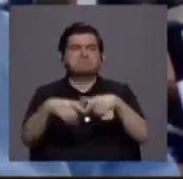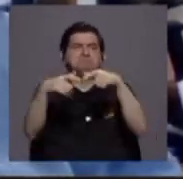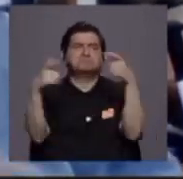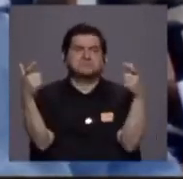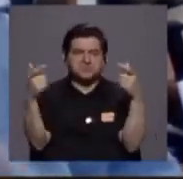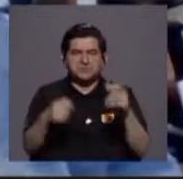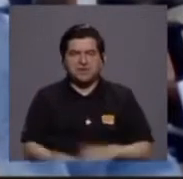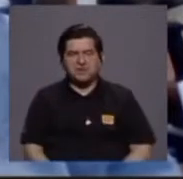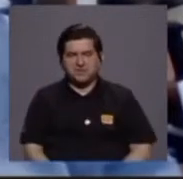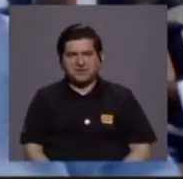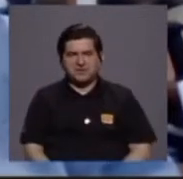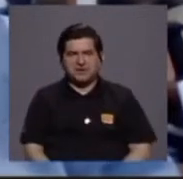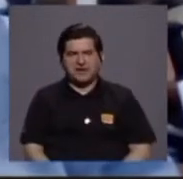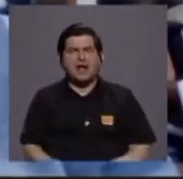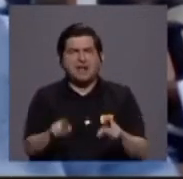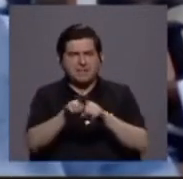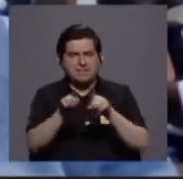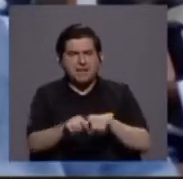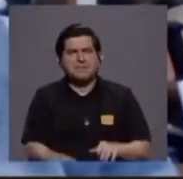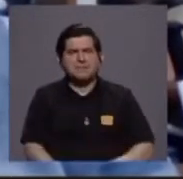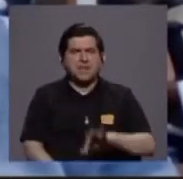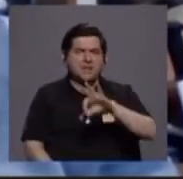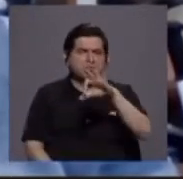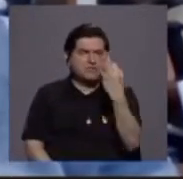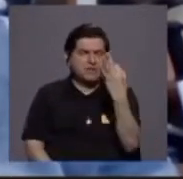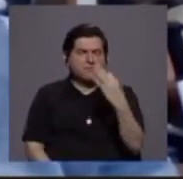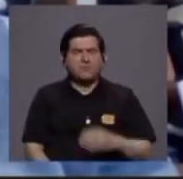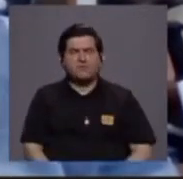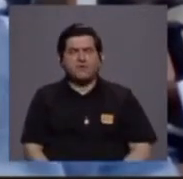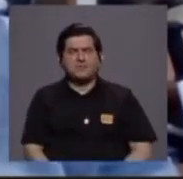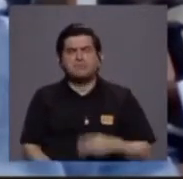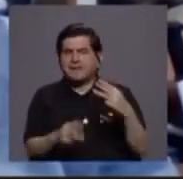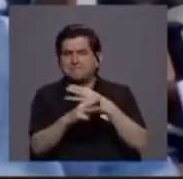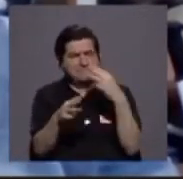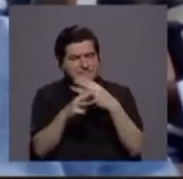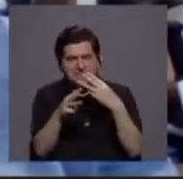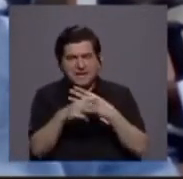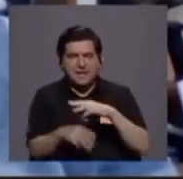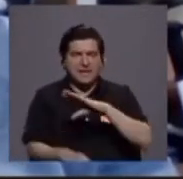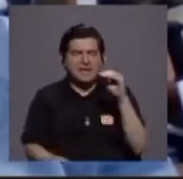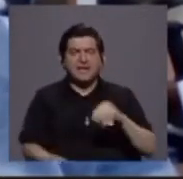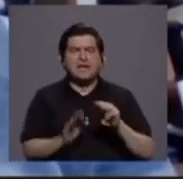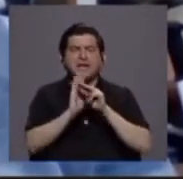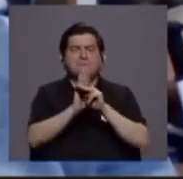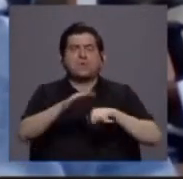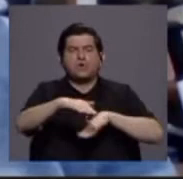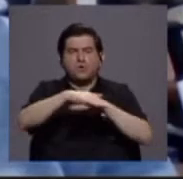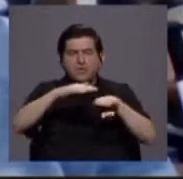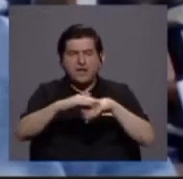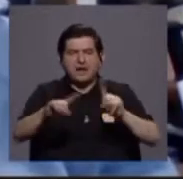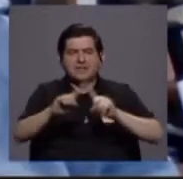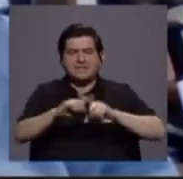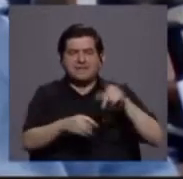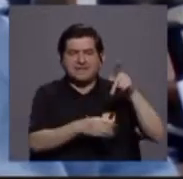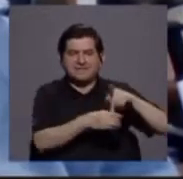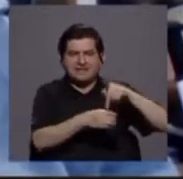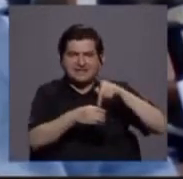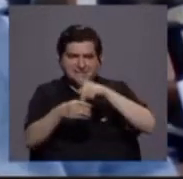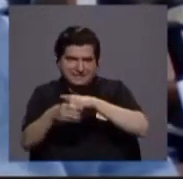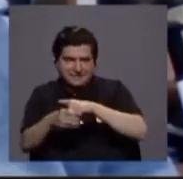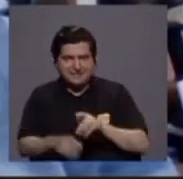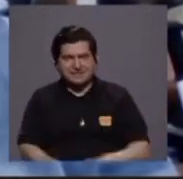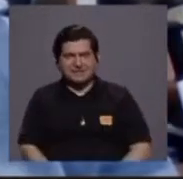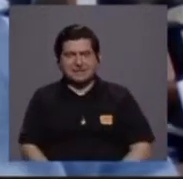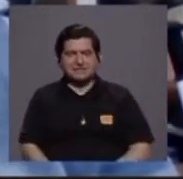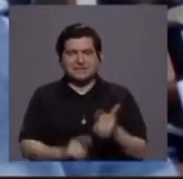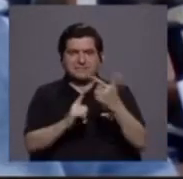mayoritariamente son computacionales, aunque también hay versiones estrictamente matemáticas. Y luego están los modelos basados en agentes, que por sus siglas